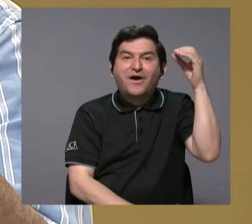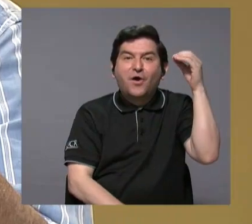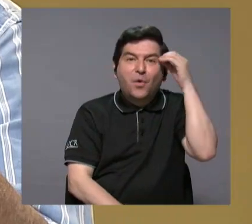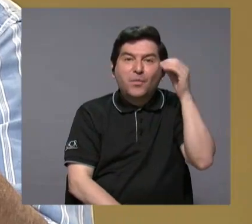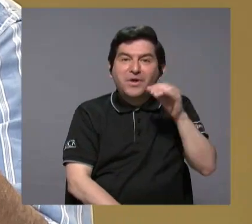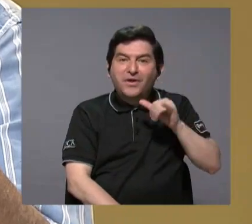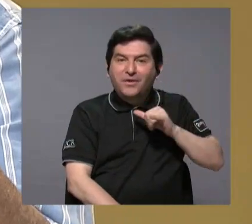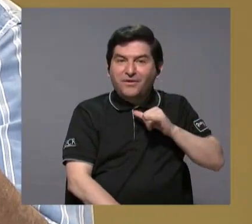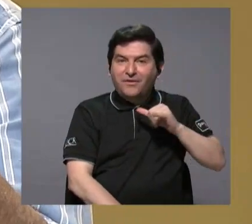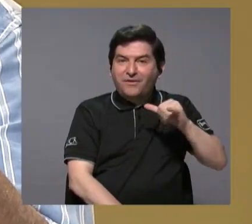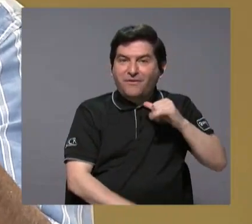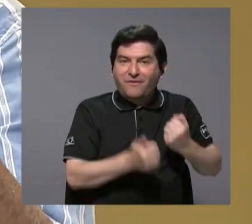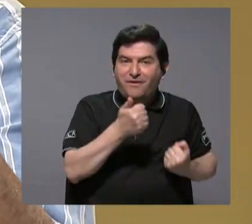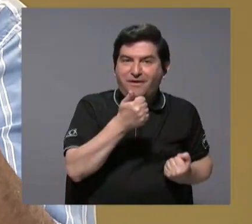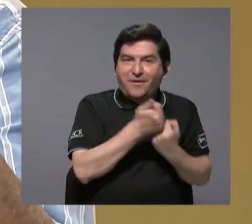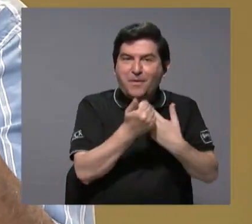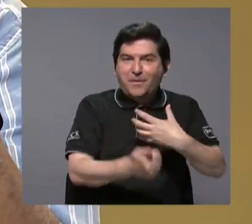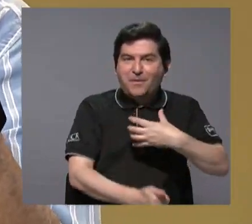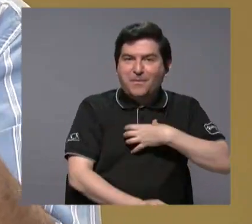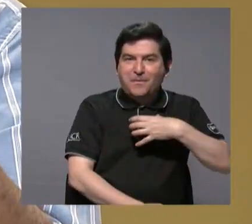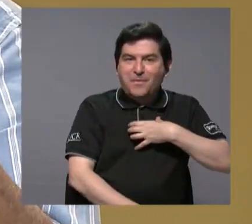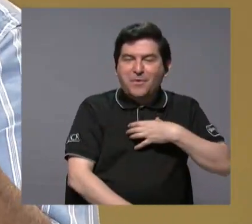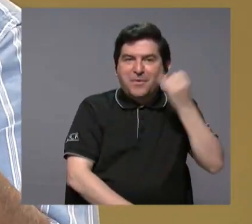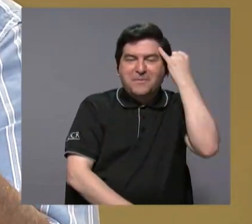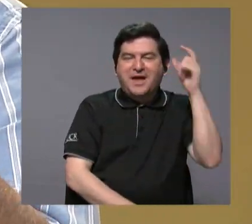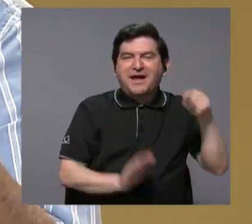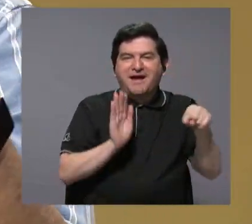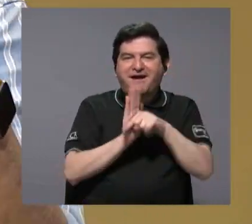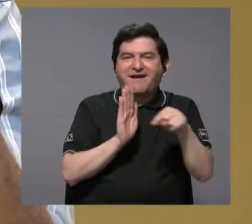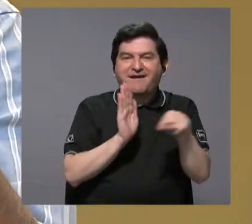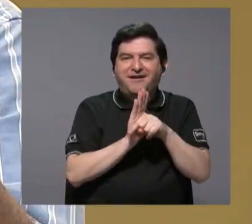opiniones que refuercen sus propios prejuicios.